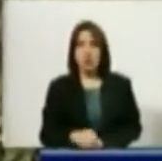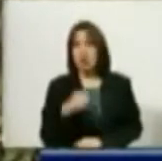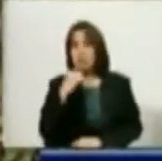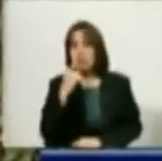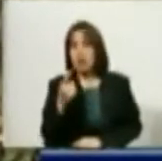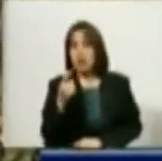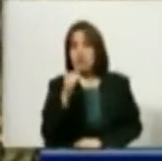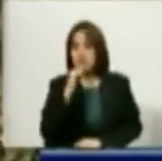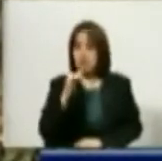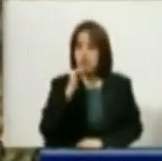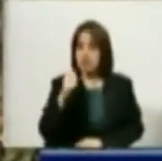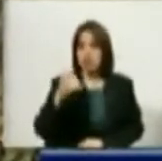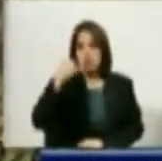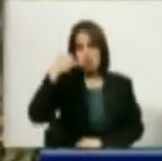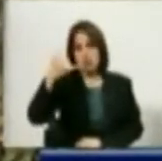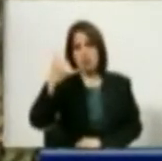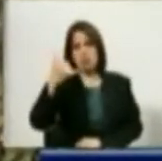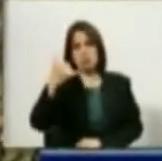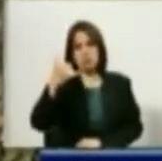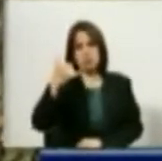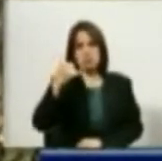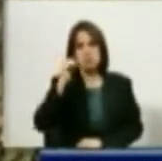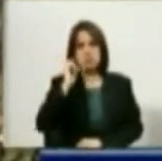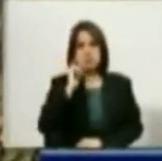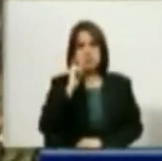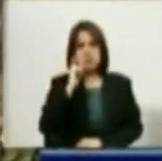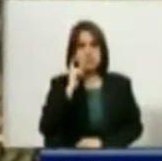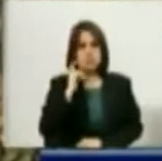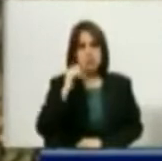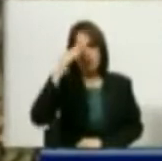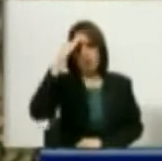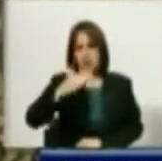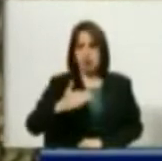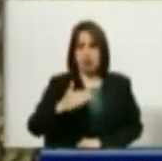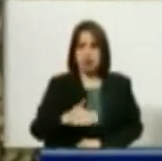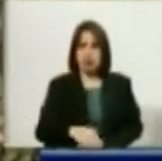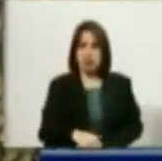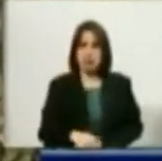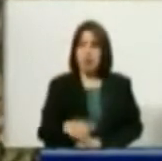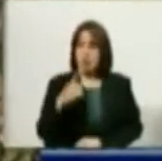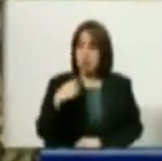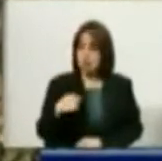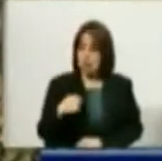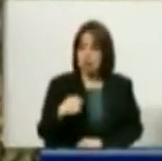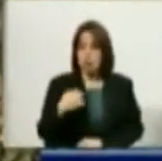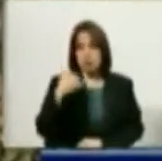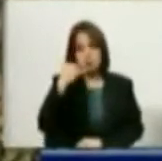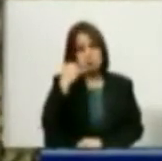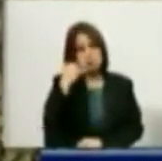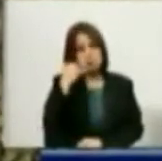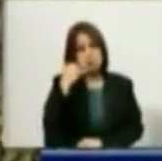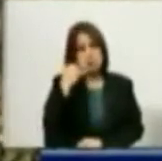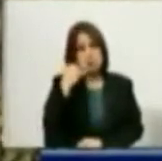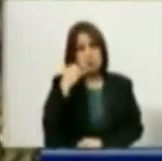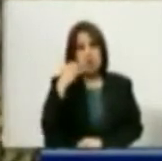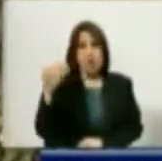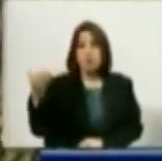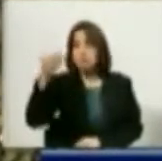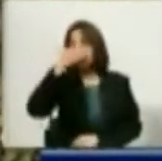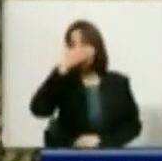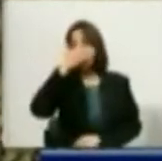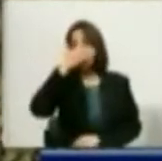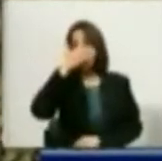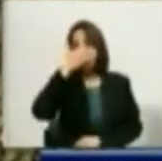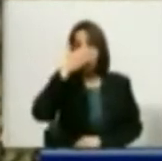daba información en la Fuerza Armada nos llamó y nos dijo que iban a secuestrar al comandante